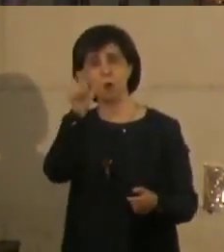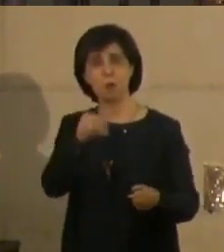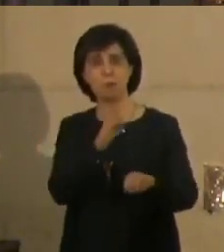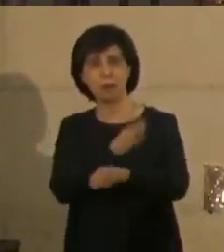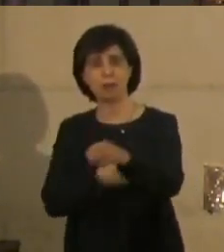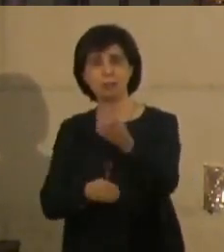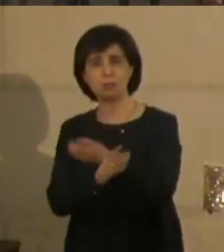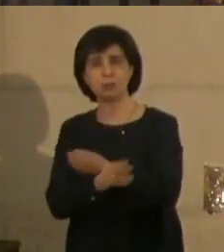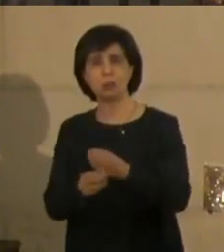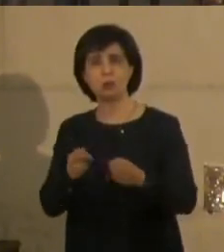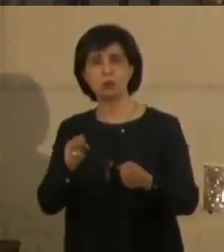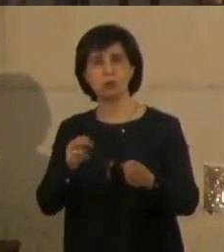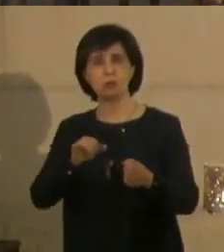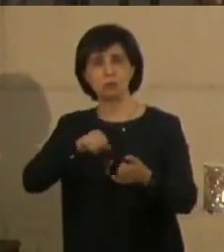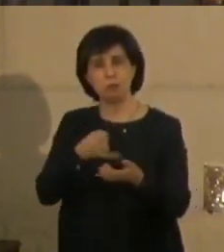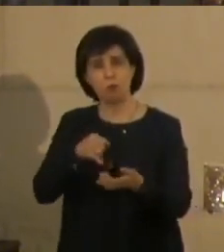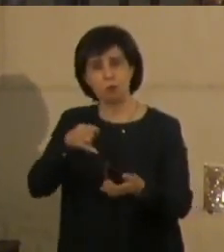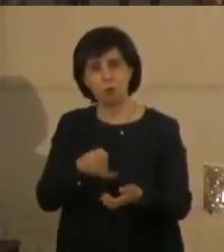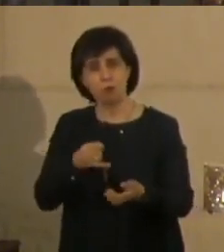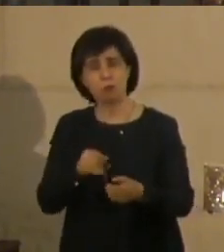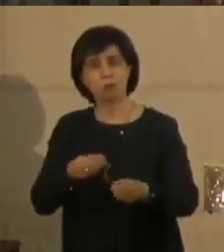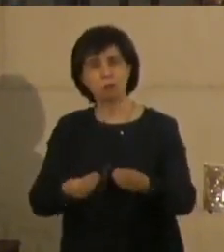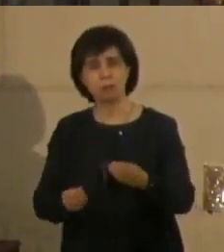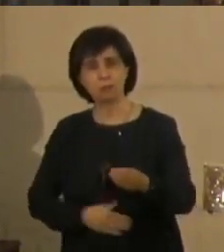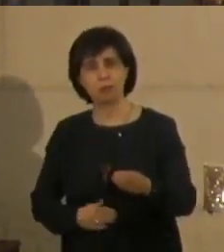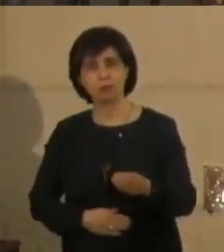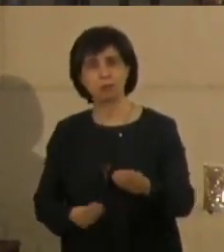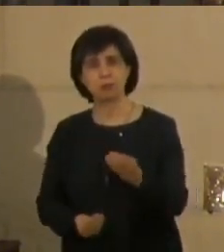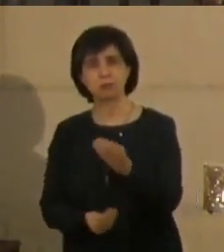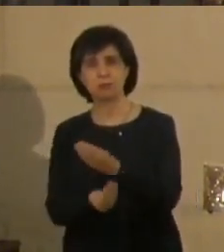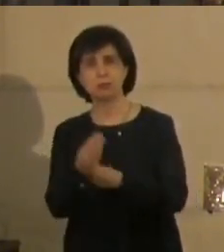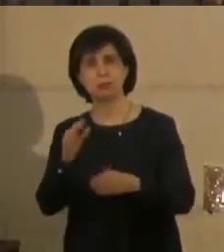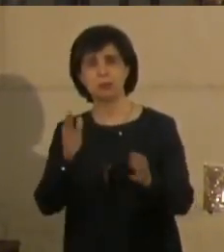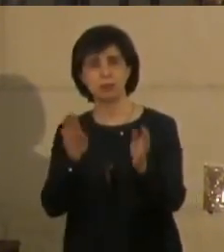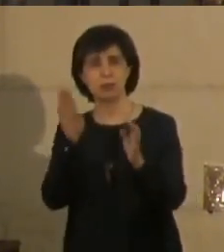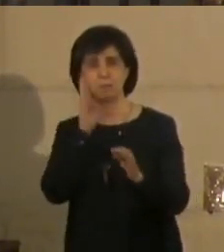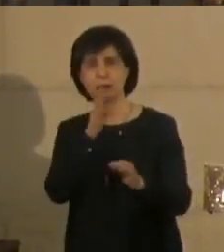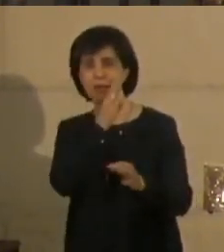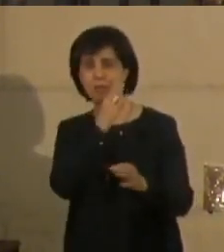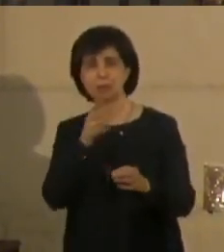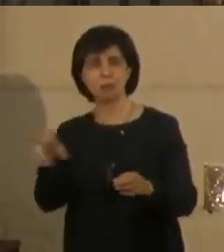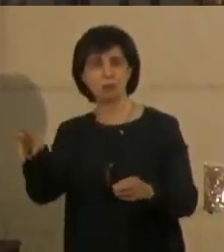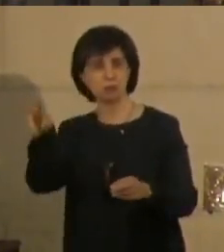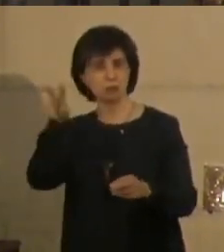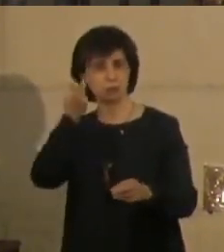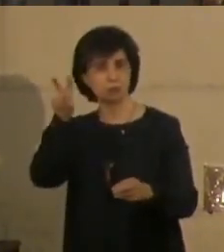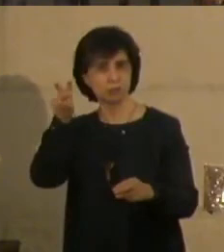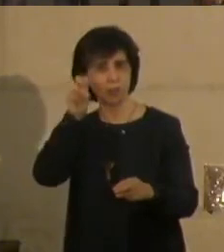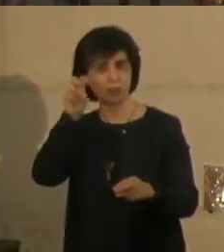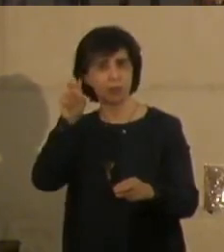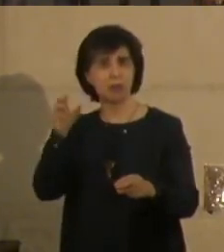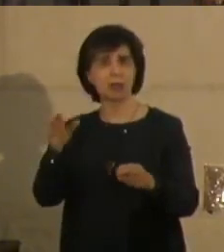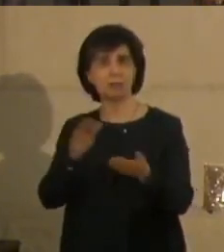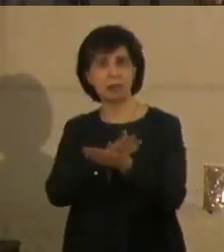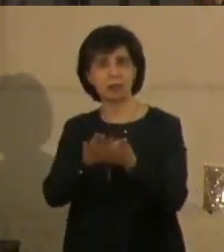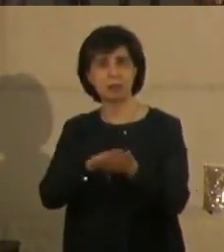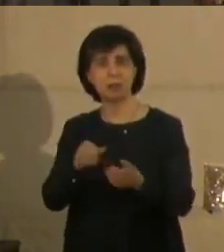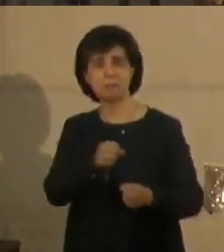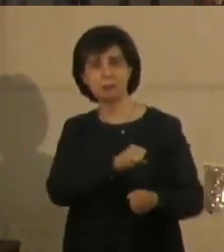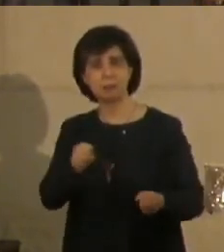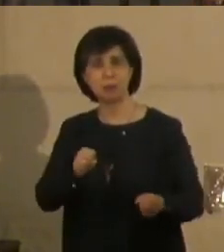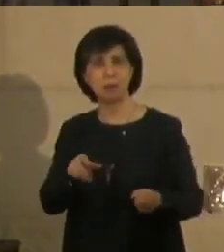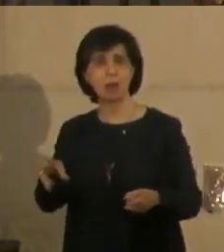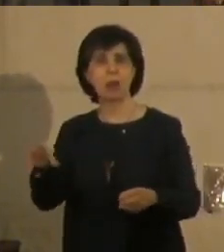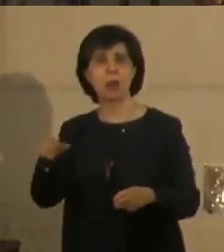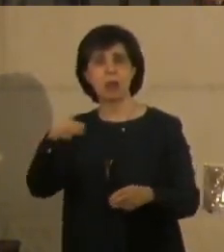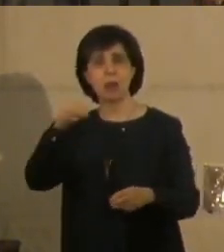pies, cojo desde el seno de su madre, que escuchaba las palabras de Pablo, y que en un momento determinado